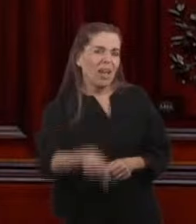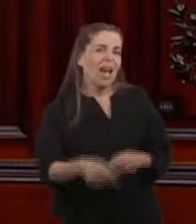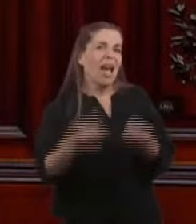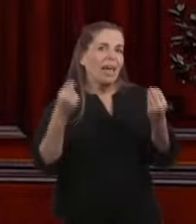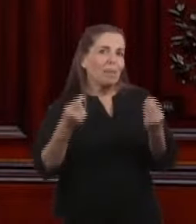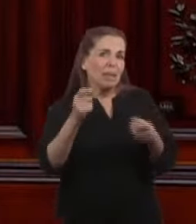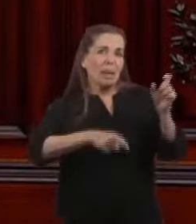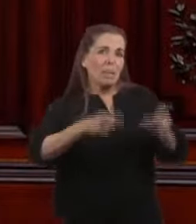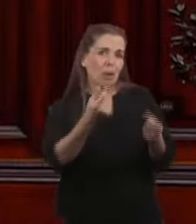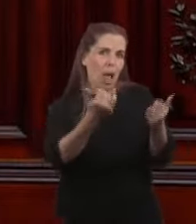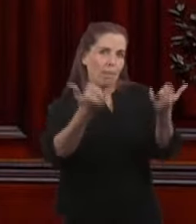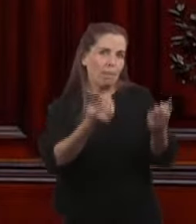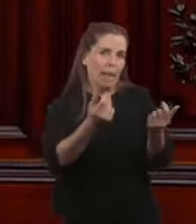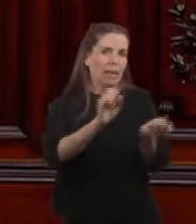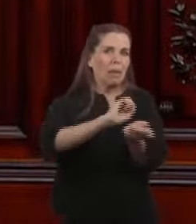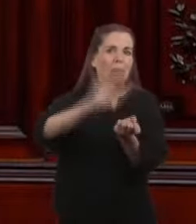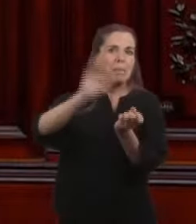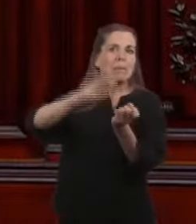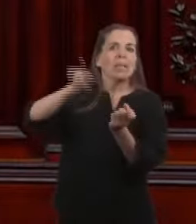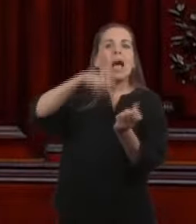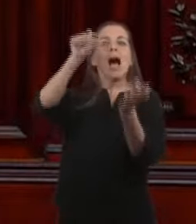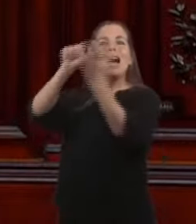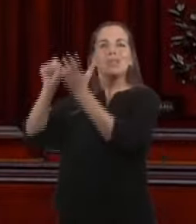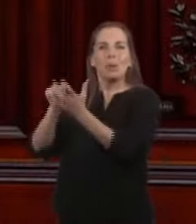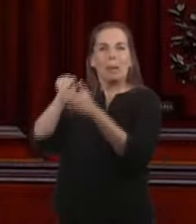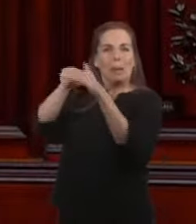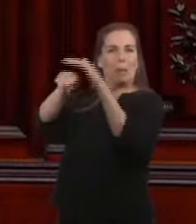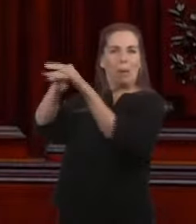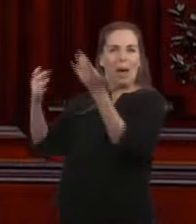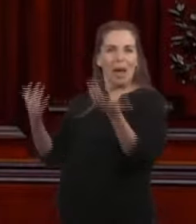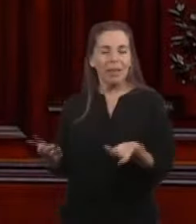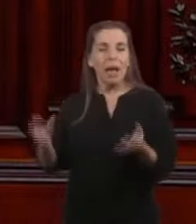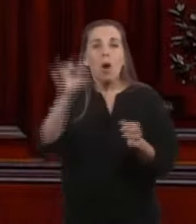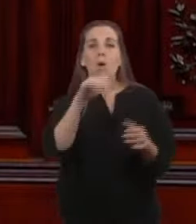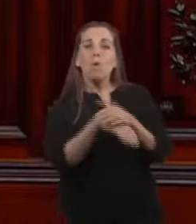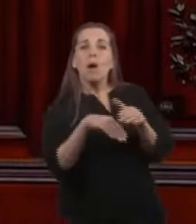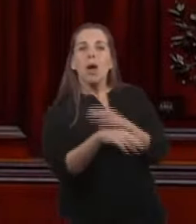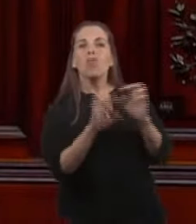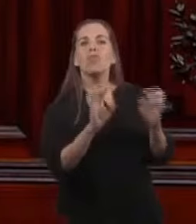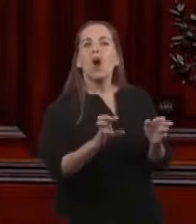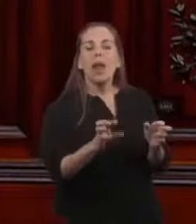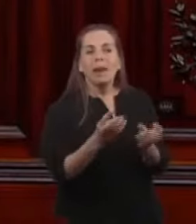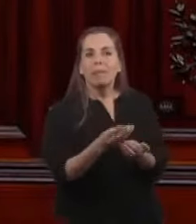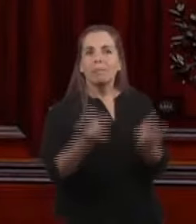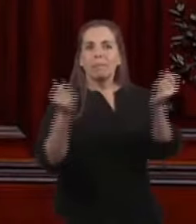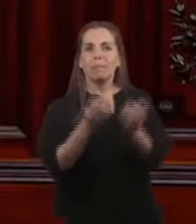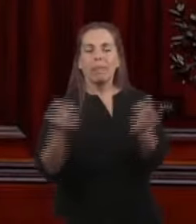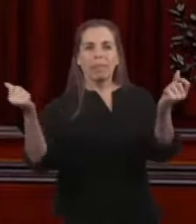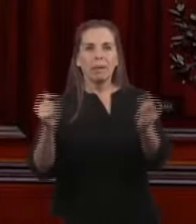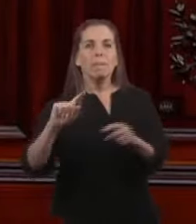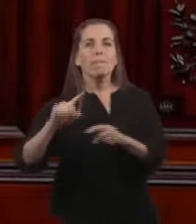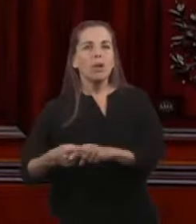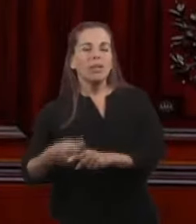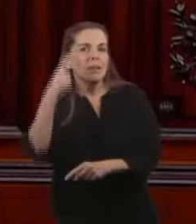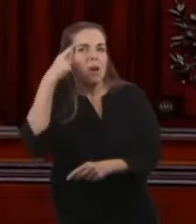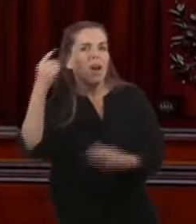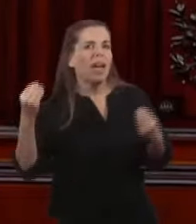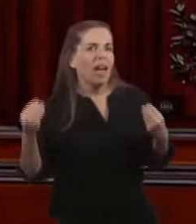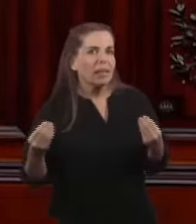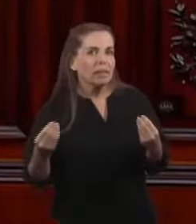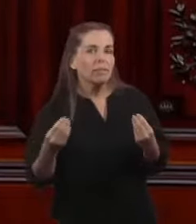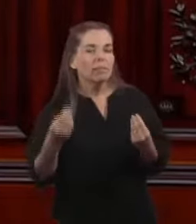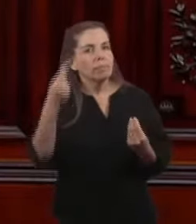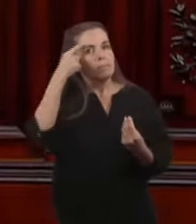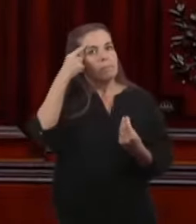de capitales Entonces los dólares comienzan escasear y los políticos no tienen mejor idea que establecer aranceles o